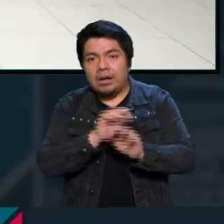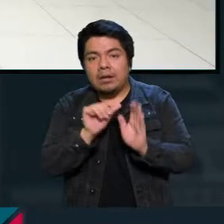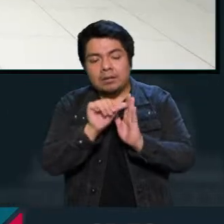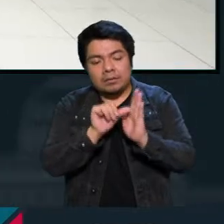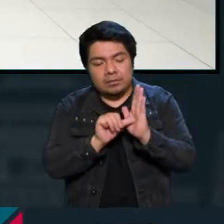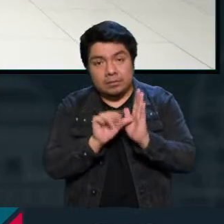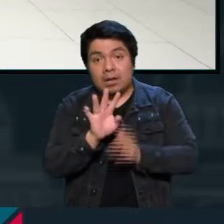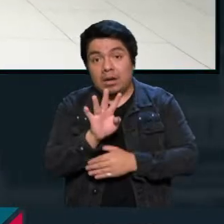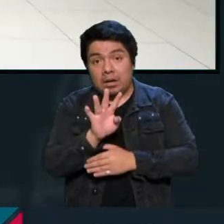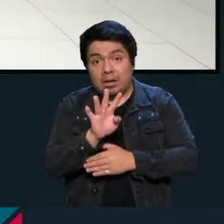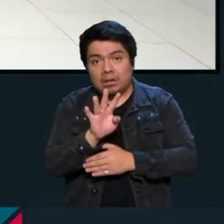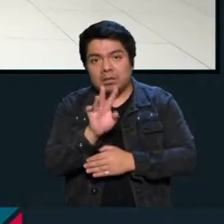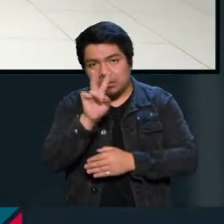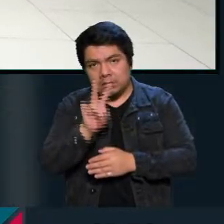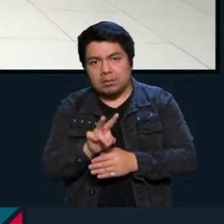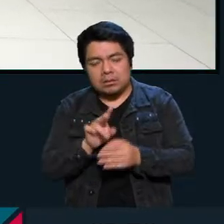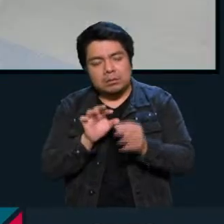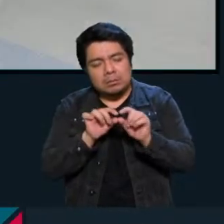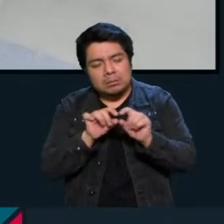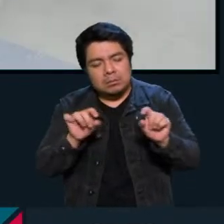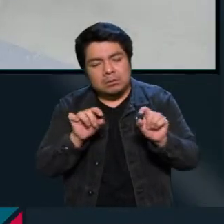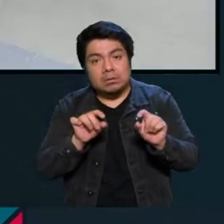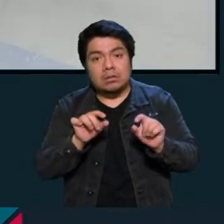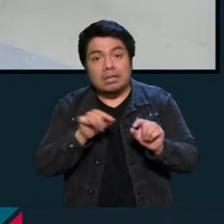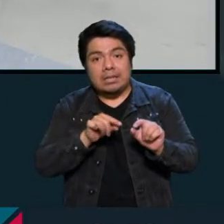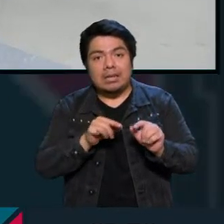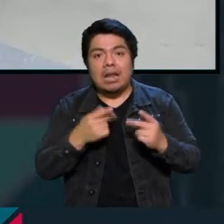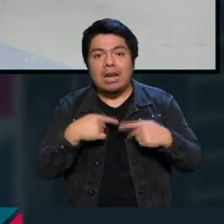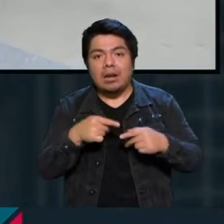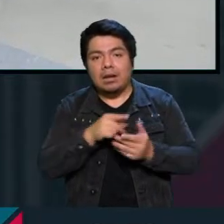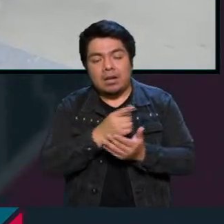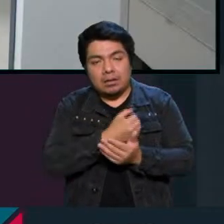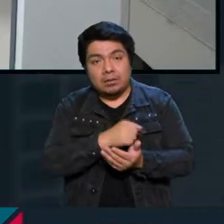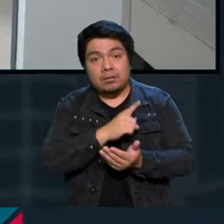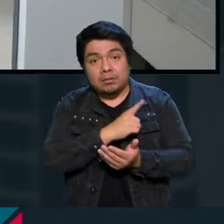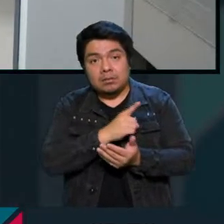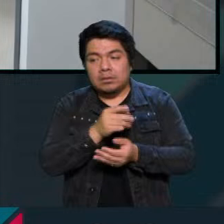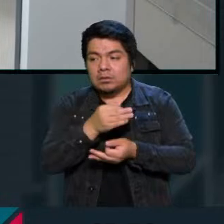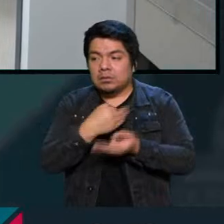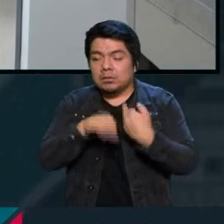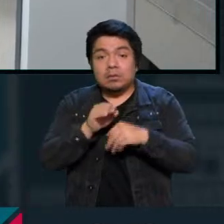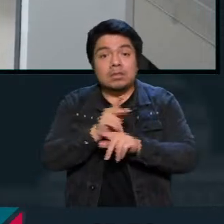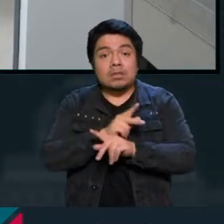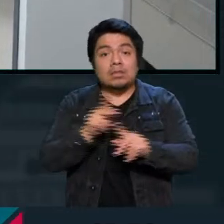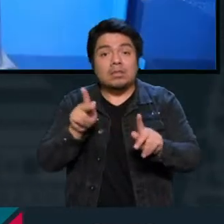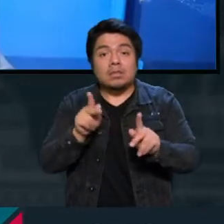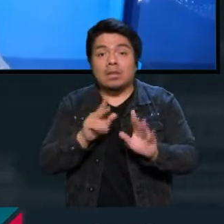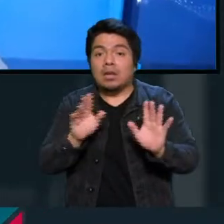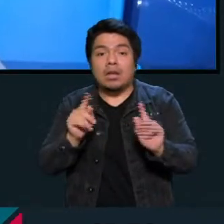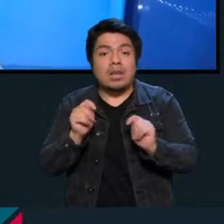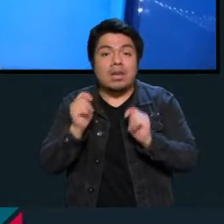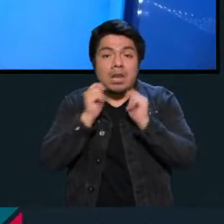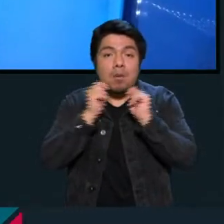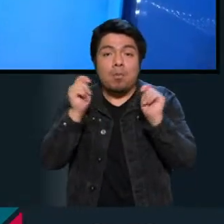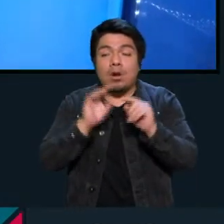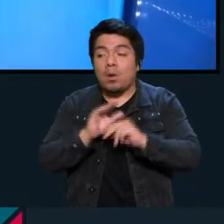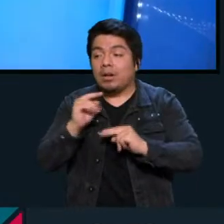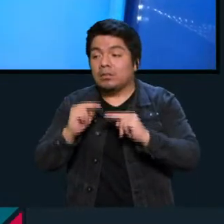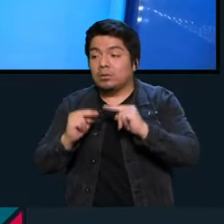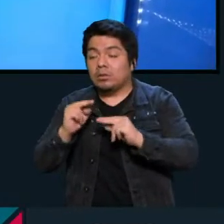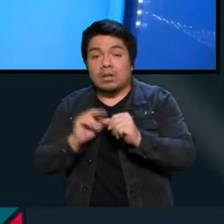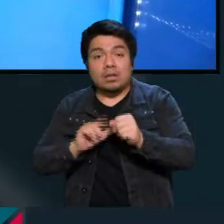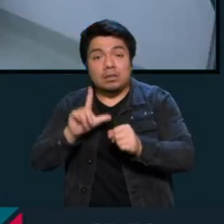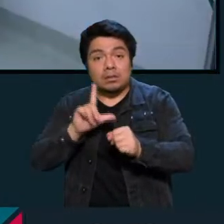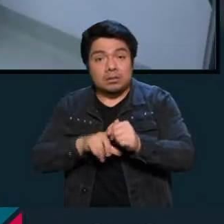artículo 4, donde queda explícitamente que el Estado es el garante de la salud pública de todos los mexicanos, independientemente de su condición social. Entonces, fue un